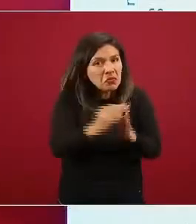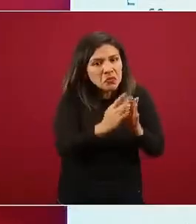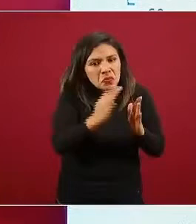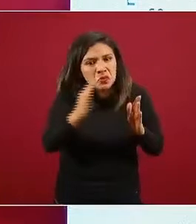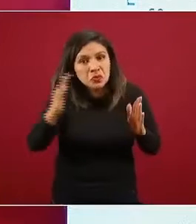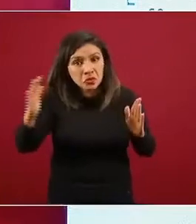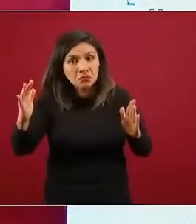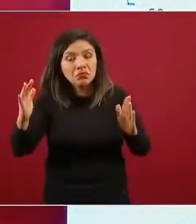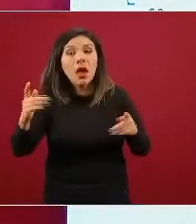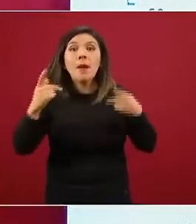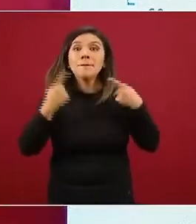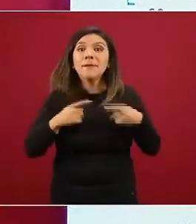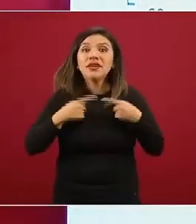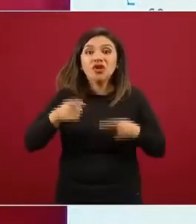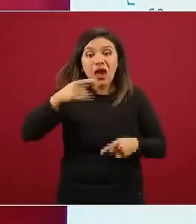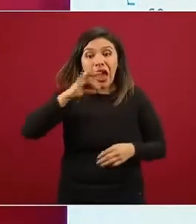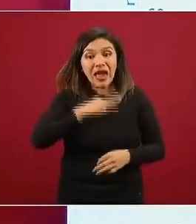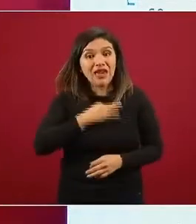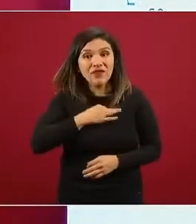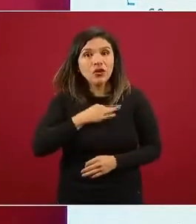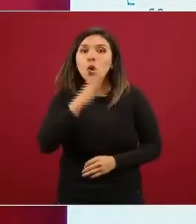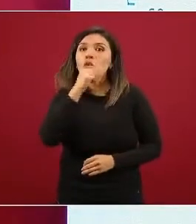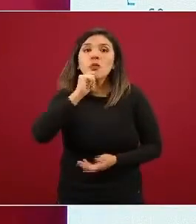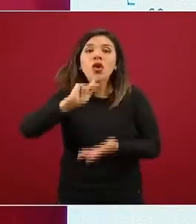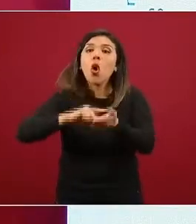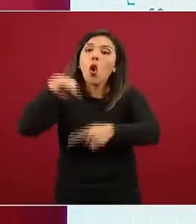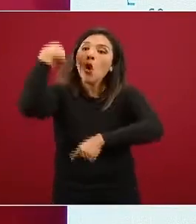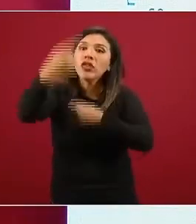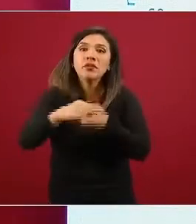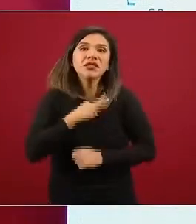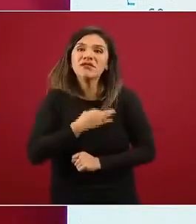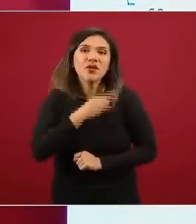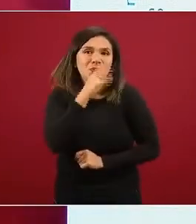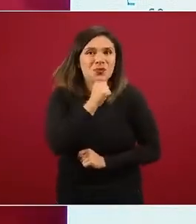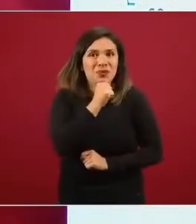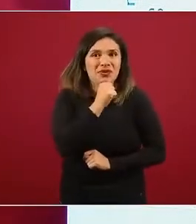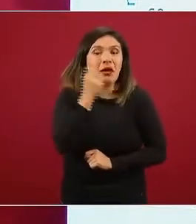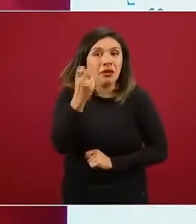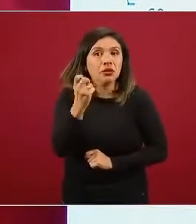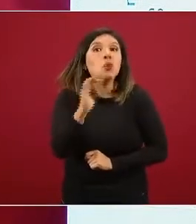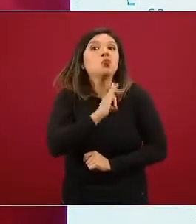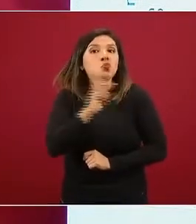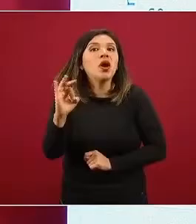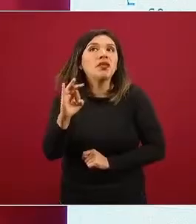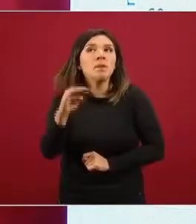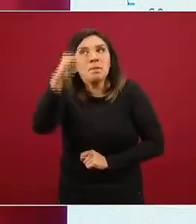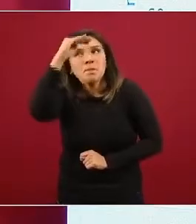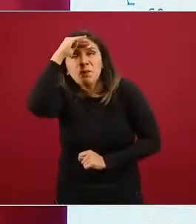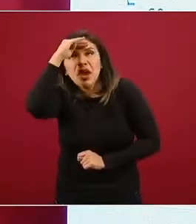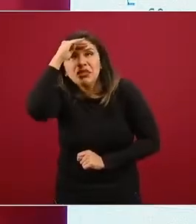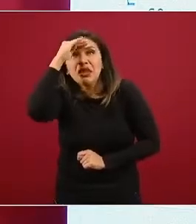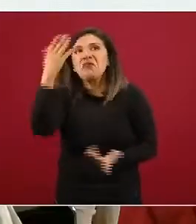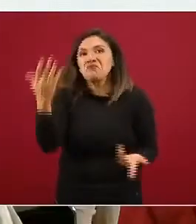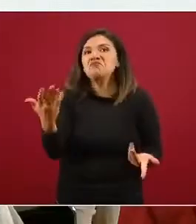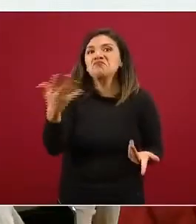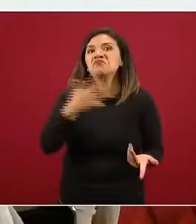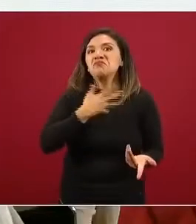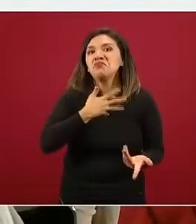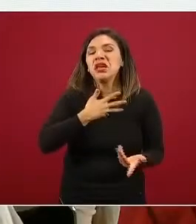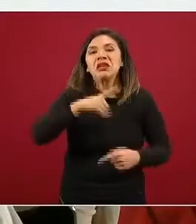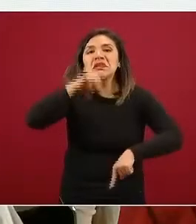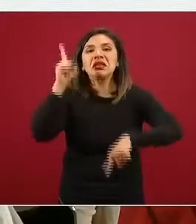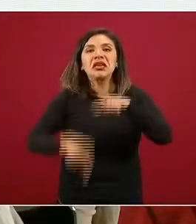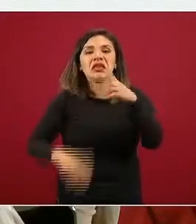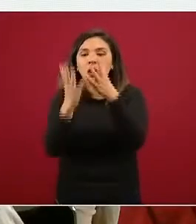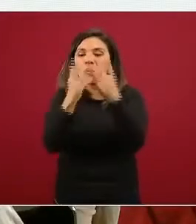razonable, las personas infectadas ya no se podrían volver a infectar. Y entonces se podría llegar a aspirar a que se elimine